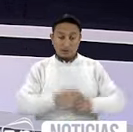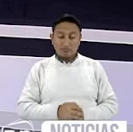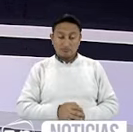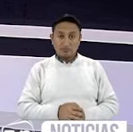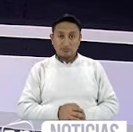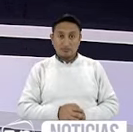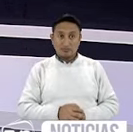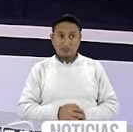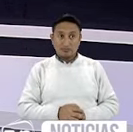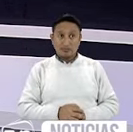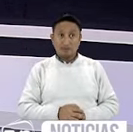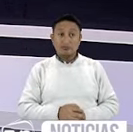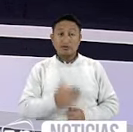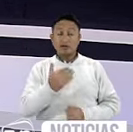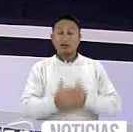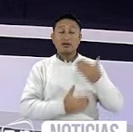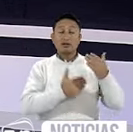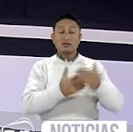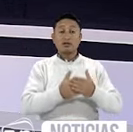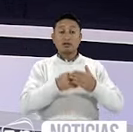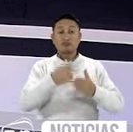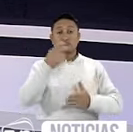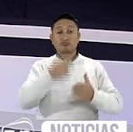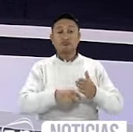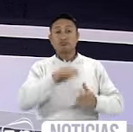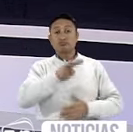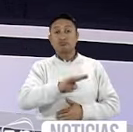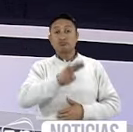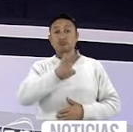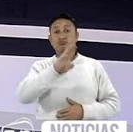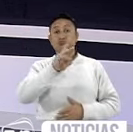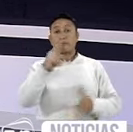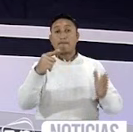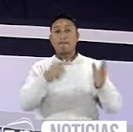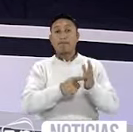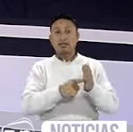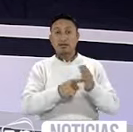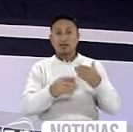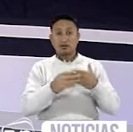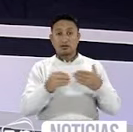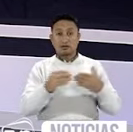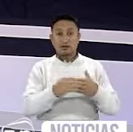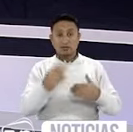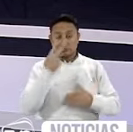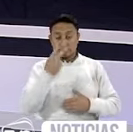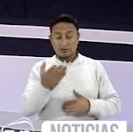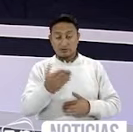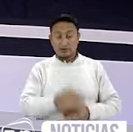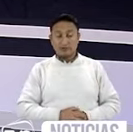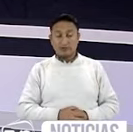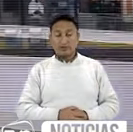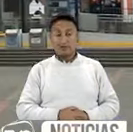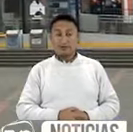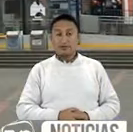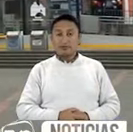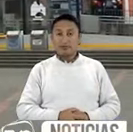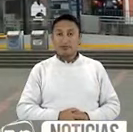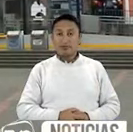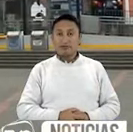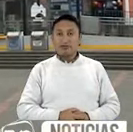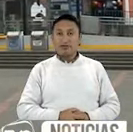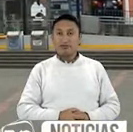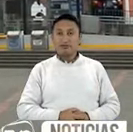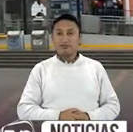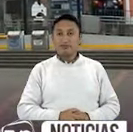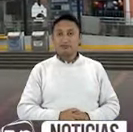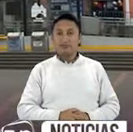desuso puede conllevar una multa de $46,000. Preste atención a la siguiente nota. ¿A